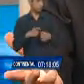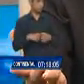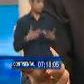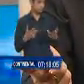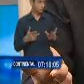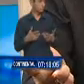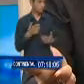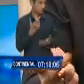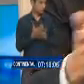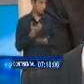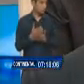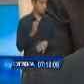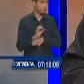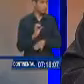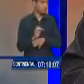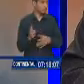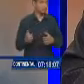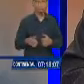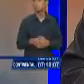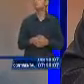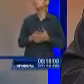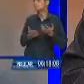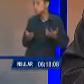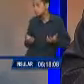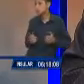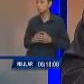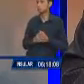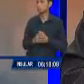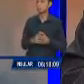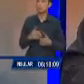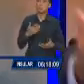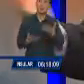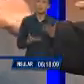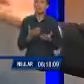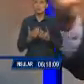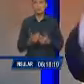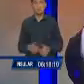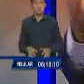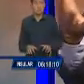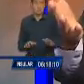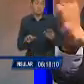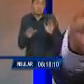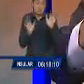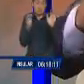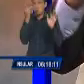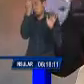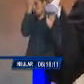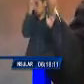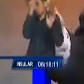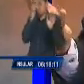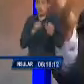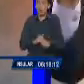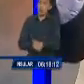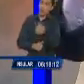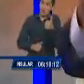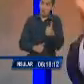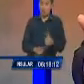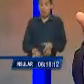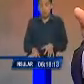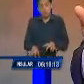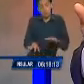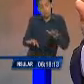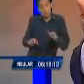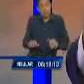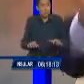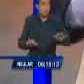Porque no nos vamos a hacer de pronto locos los unos, locos los otros, y comenzar a hablar de un tema